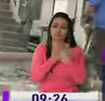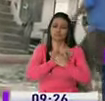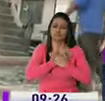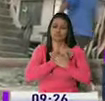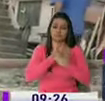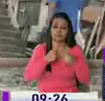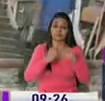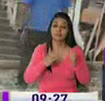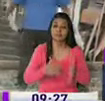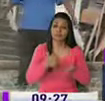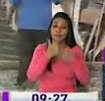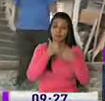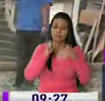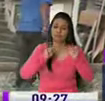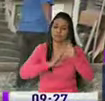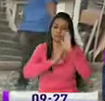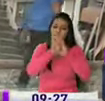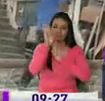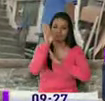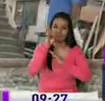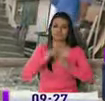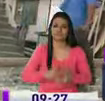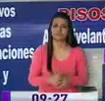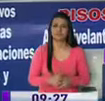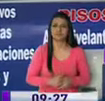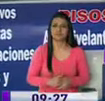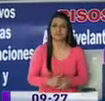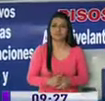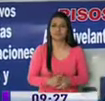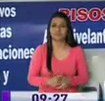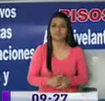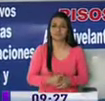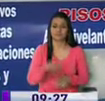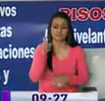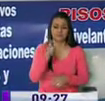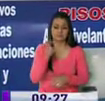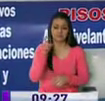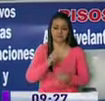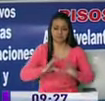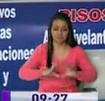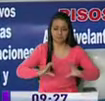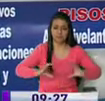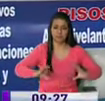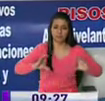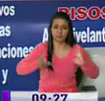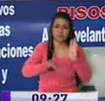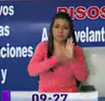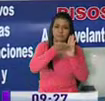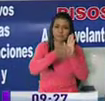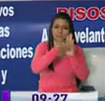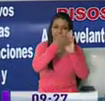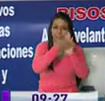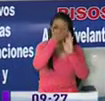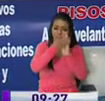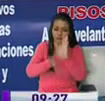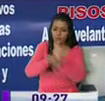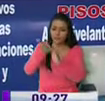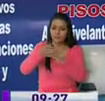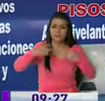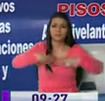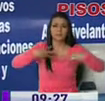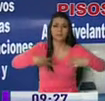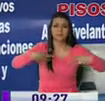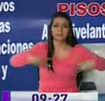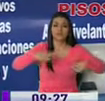los quiteños para salir de esta desgracia. Lo que necesitamos, bloques, cemento, todo lo que sea material